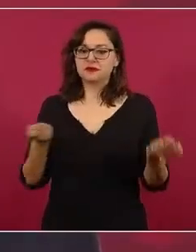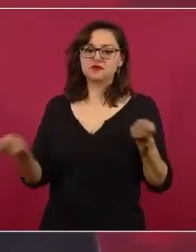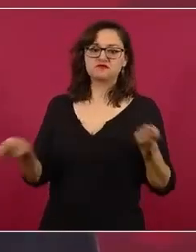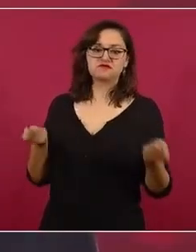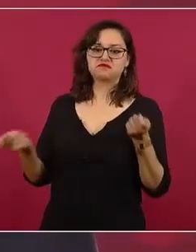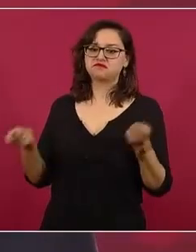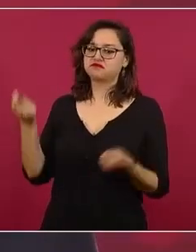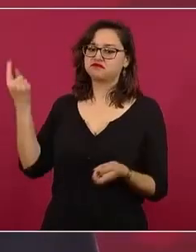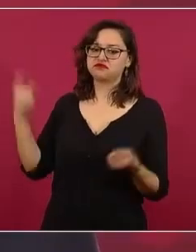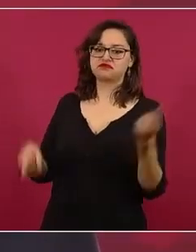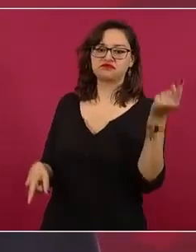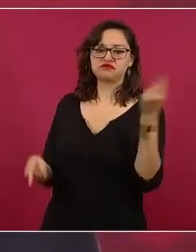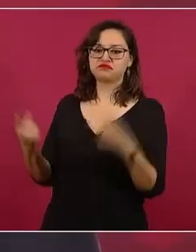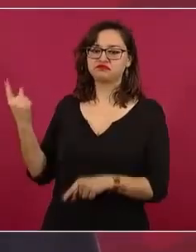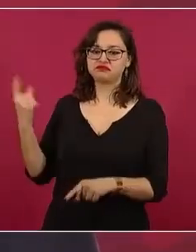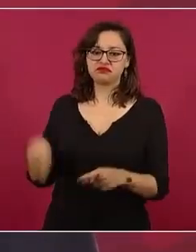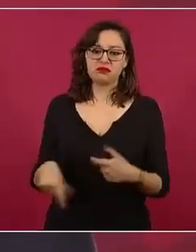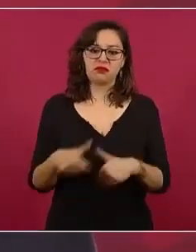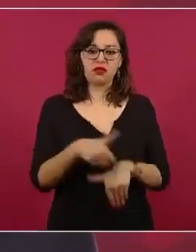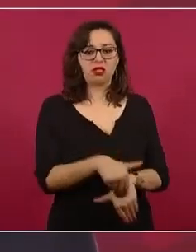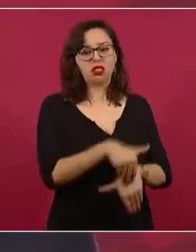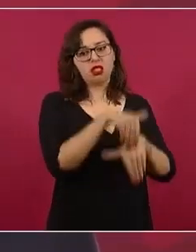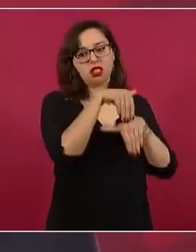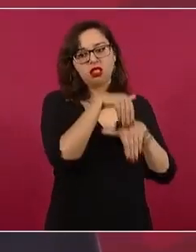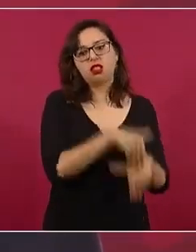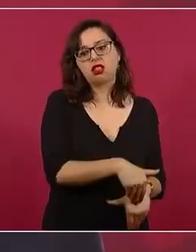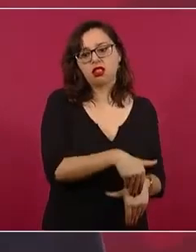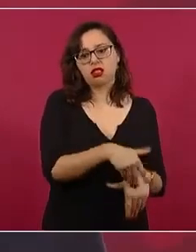a los líderes